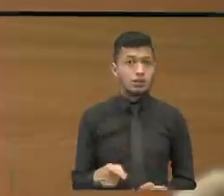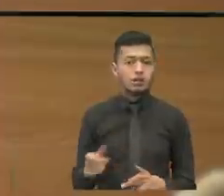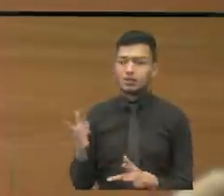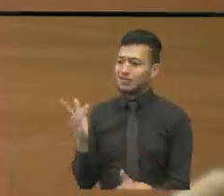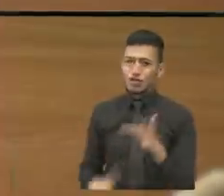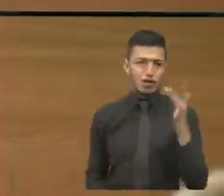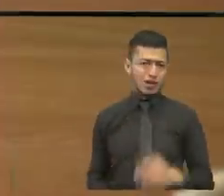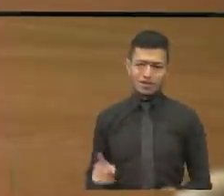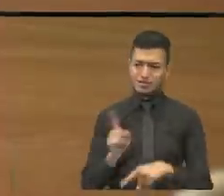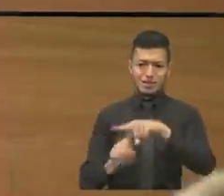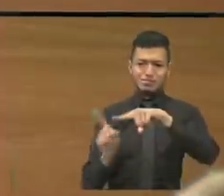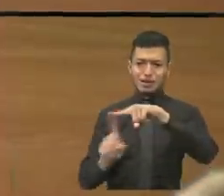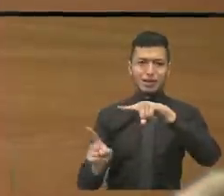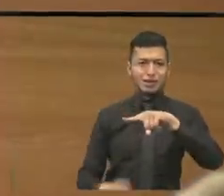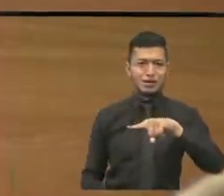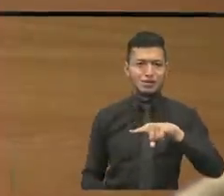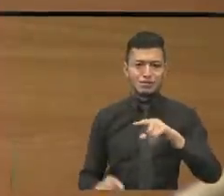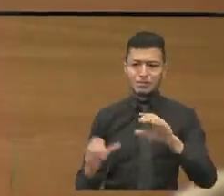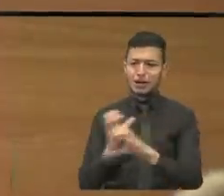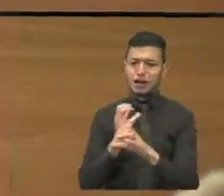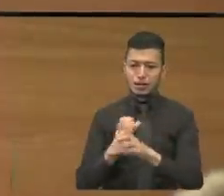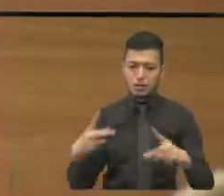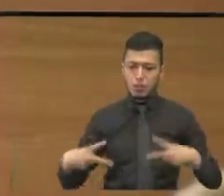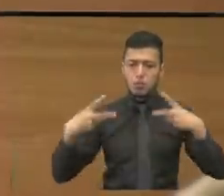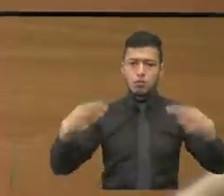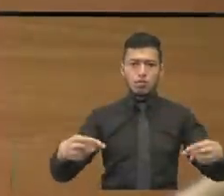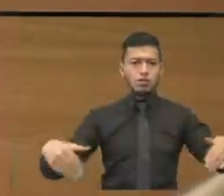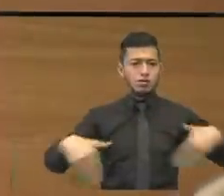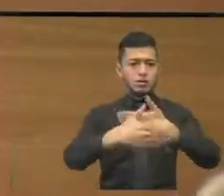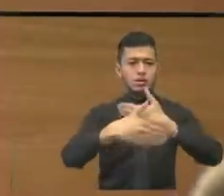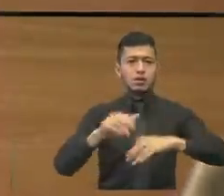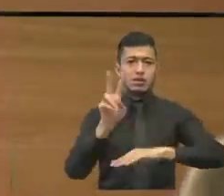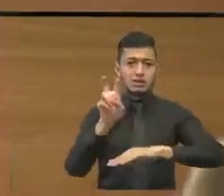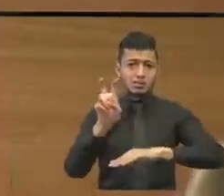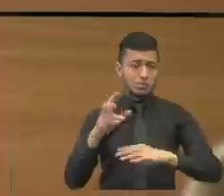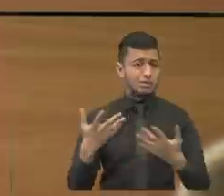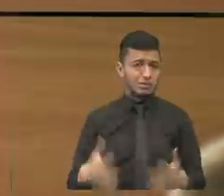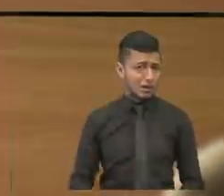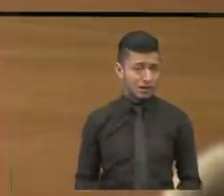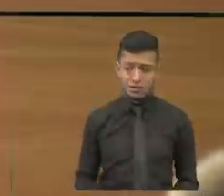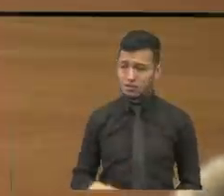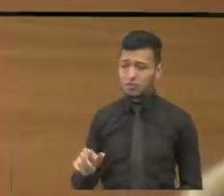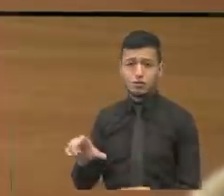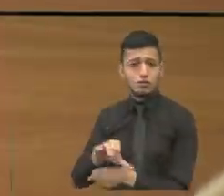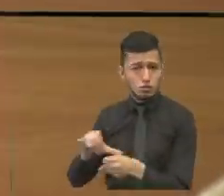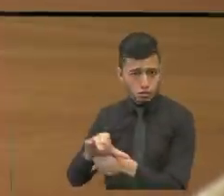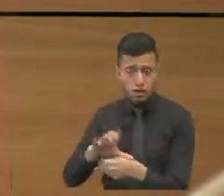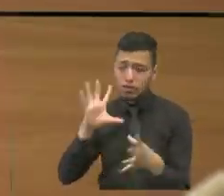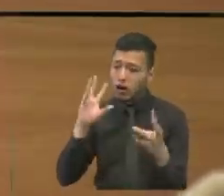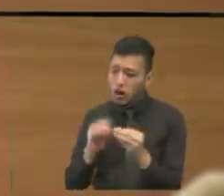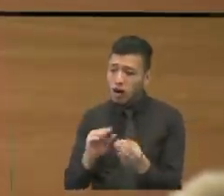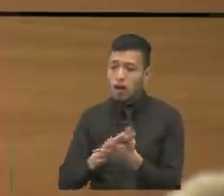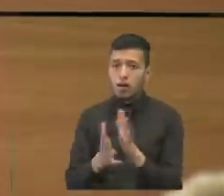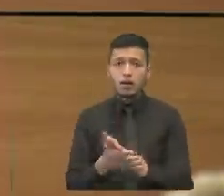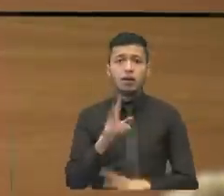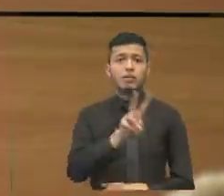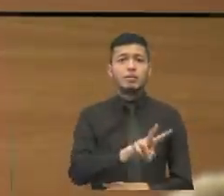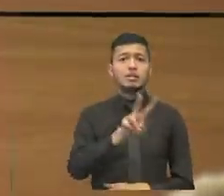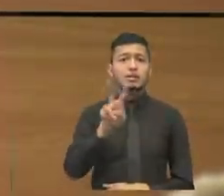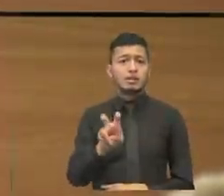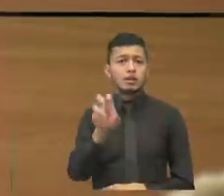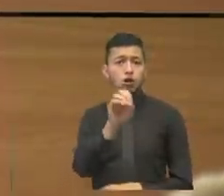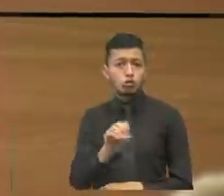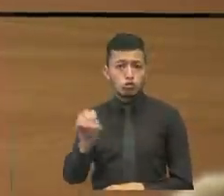troncal de Transmilenio como la de la Caracas en la séptima. Esa discusión la zanjó la ciudad el 27 de octubre del año pasado en las